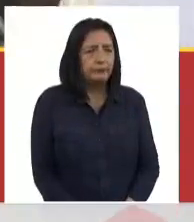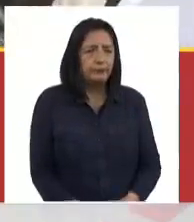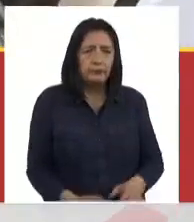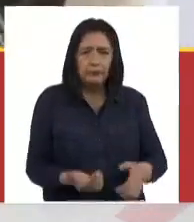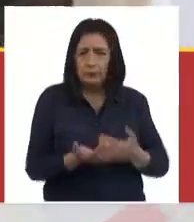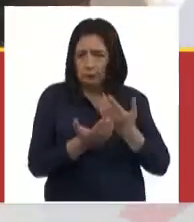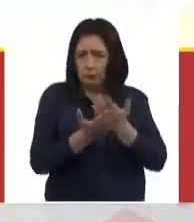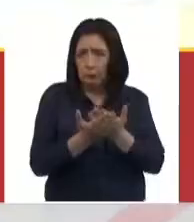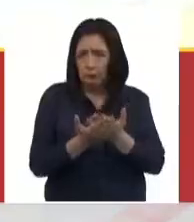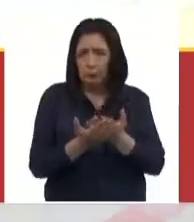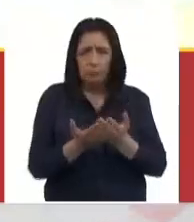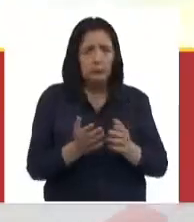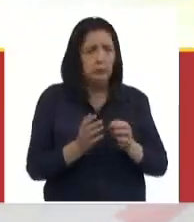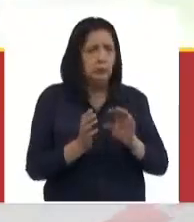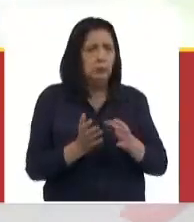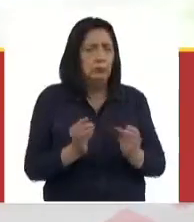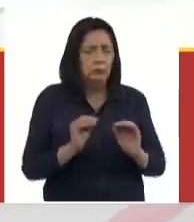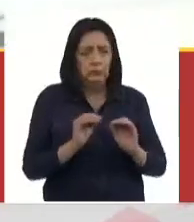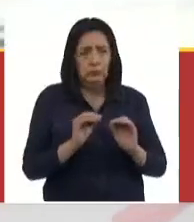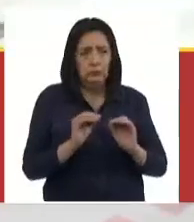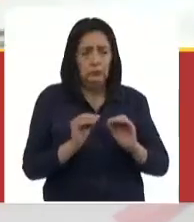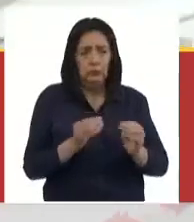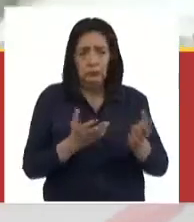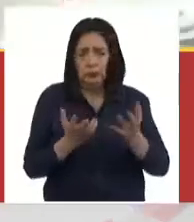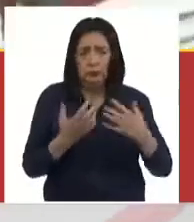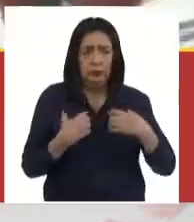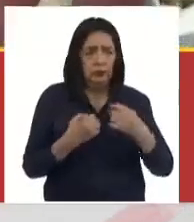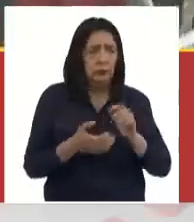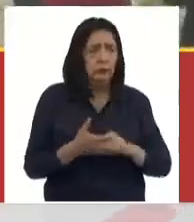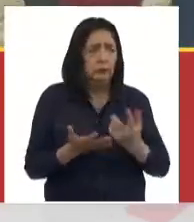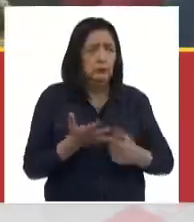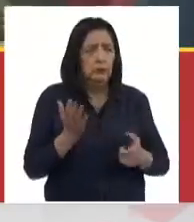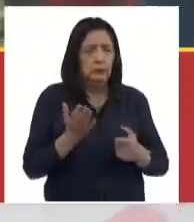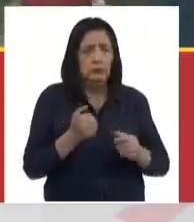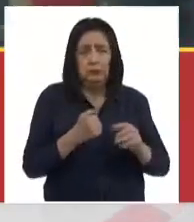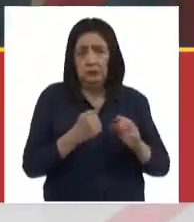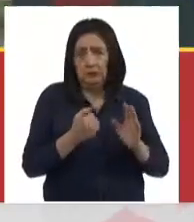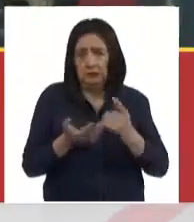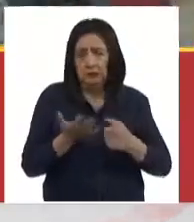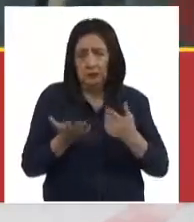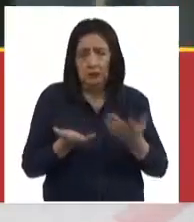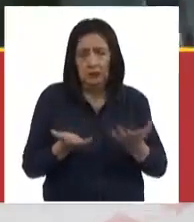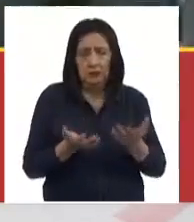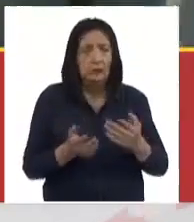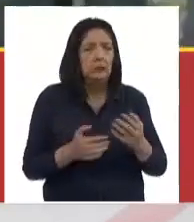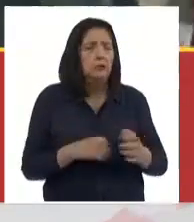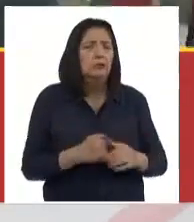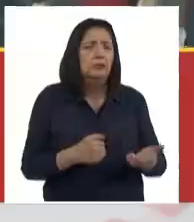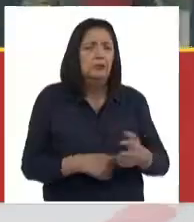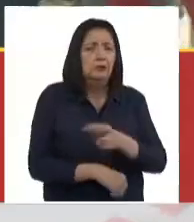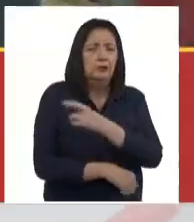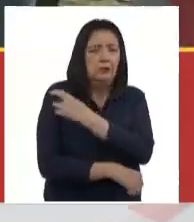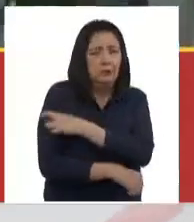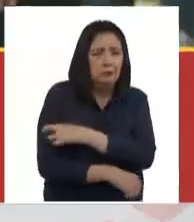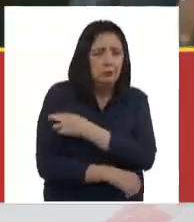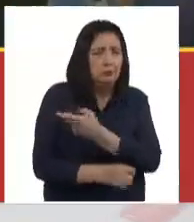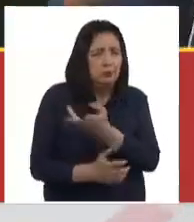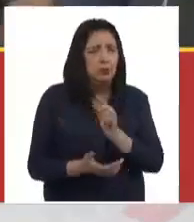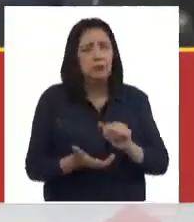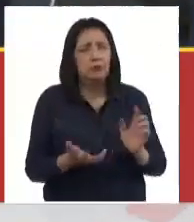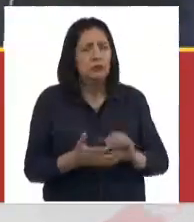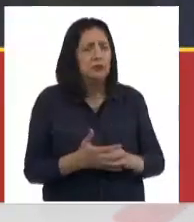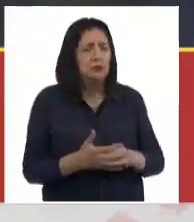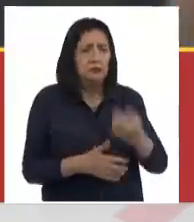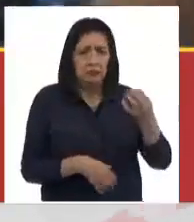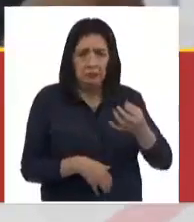está proponiendo implementar los servicios de salud desde la base, hablamos desde el primer nivel de atención,